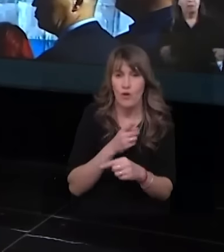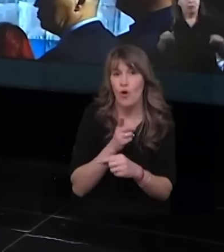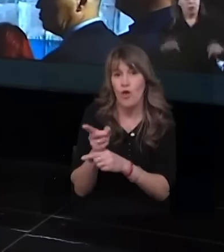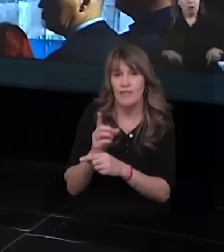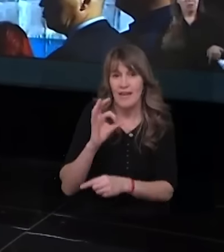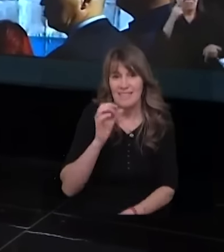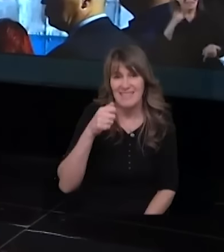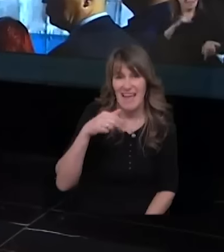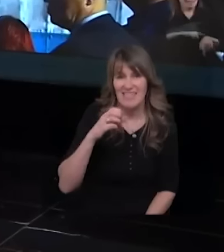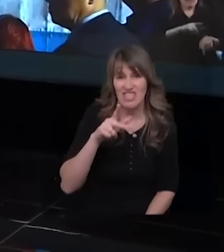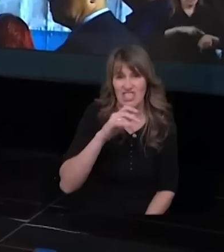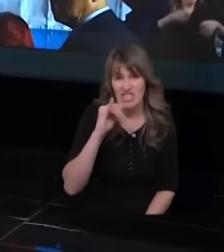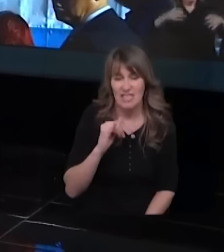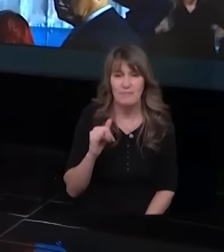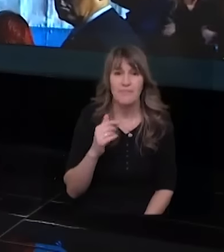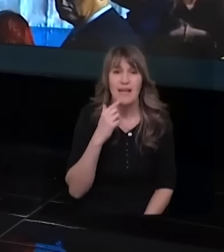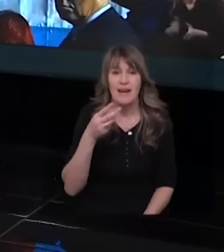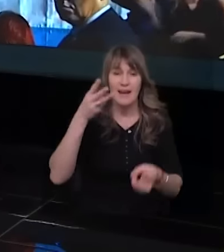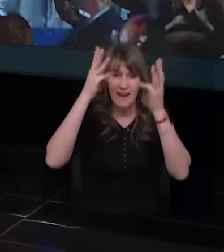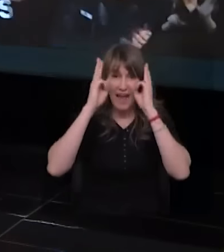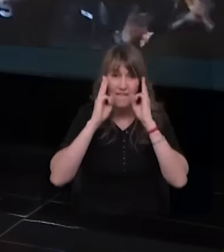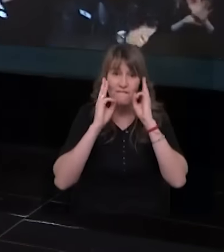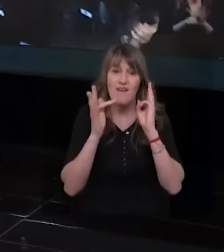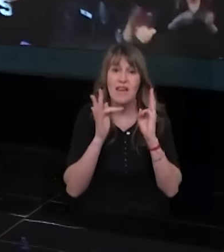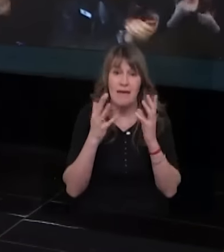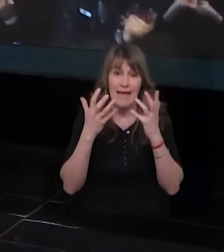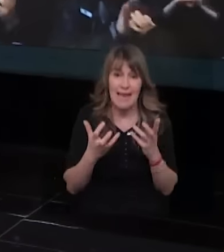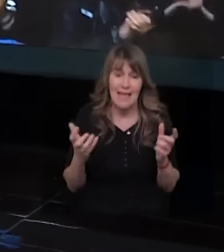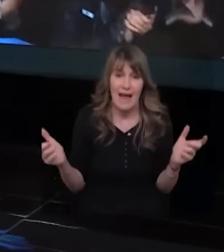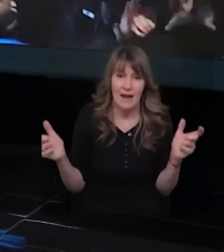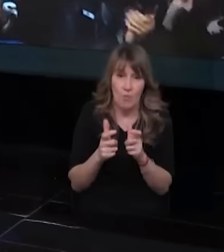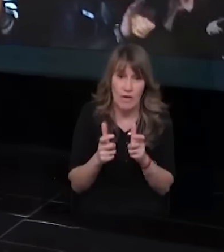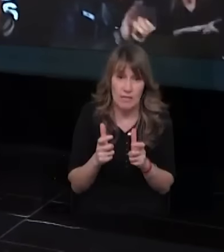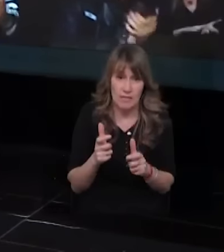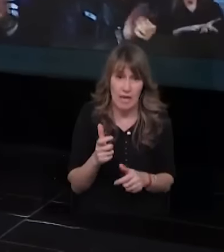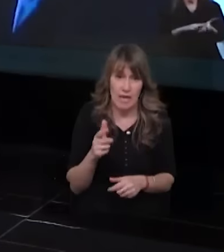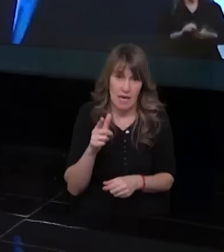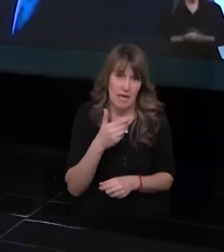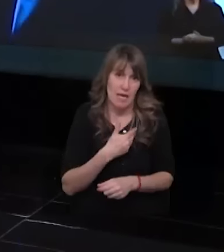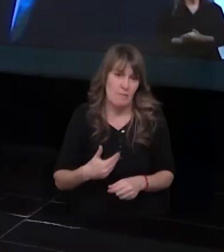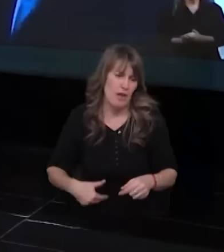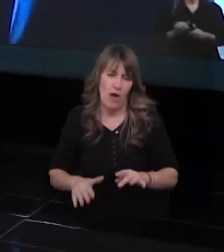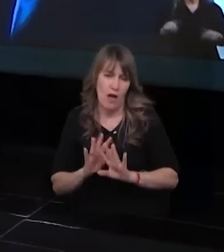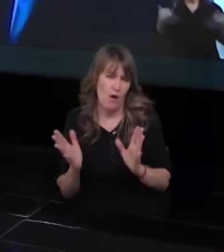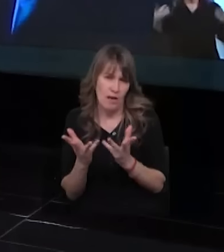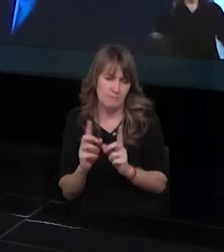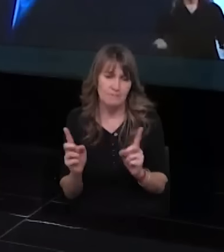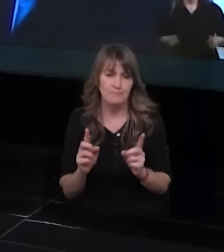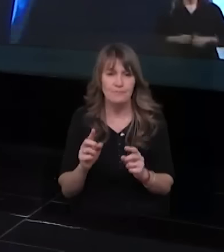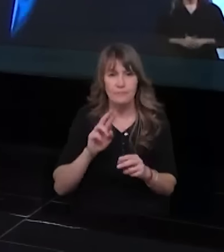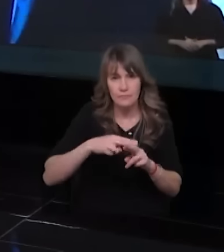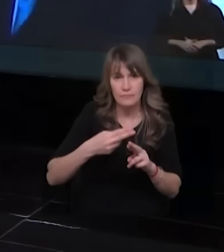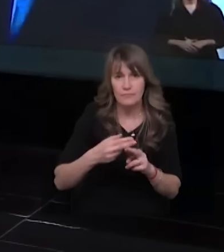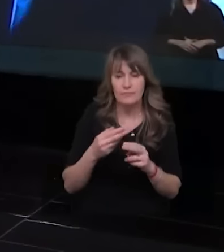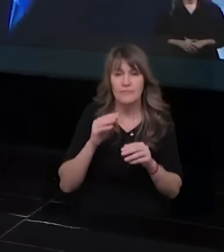rey Felipe ha desistido de reunirse con Miley como había trascendido hace algunas horas pero antes de irse Mili volvió a llamar